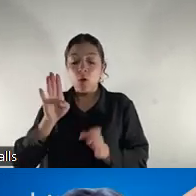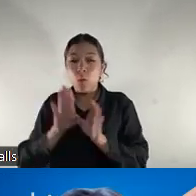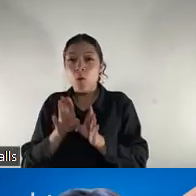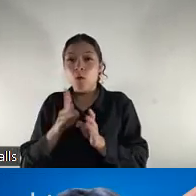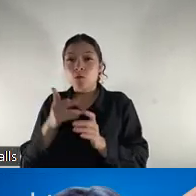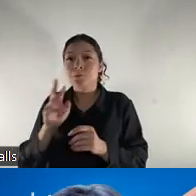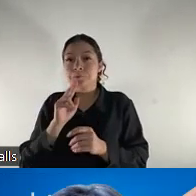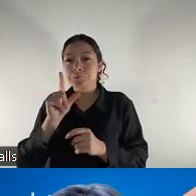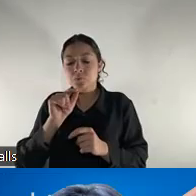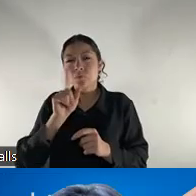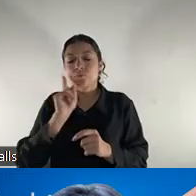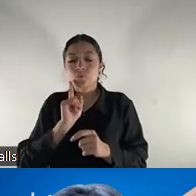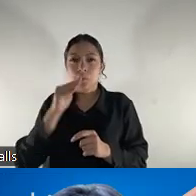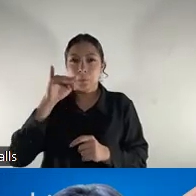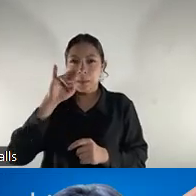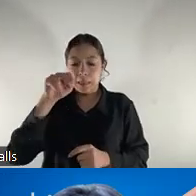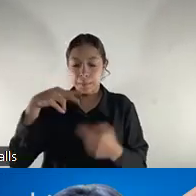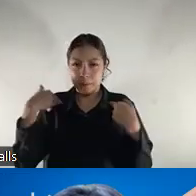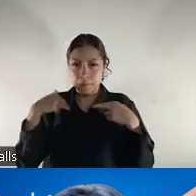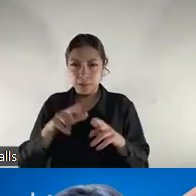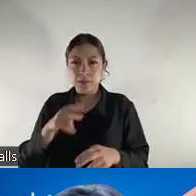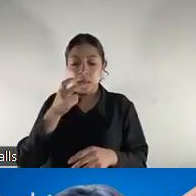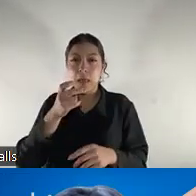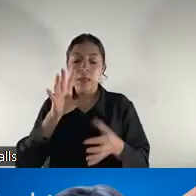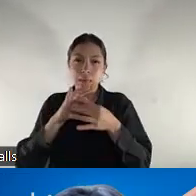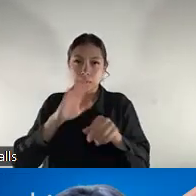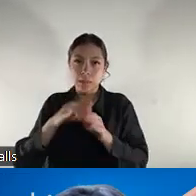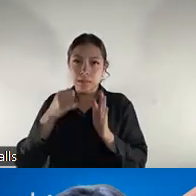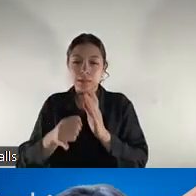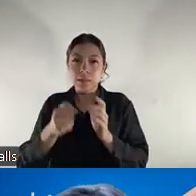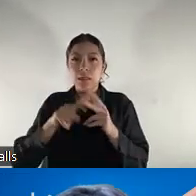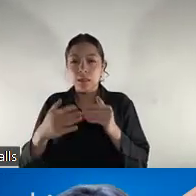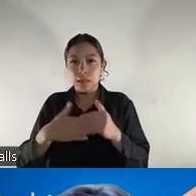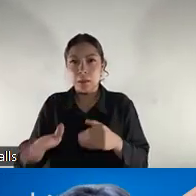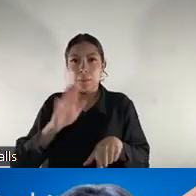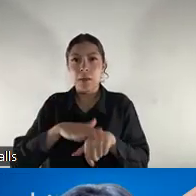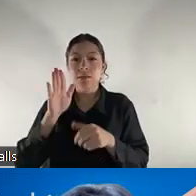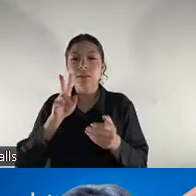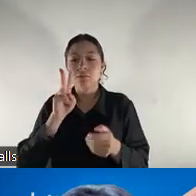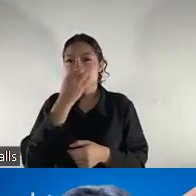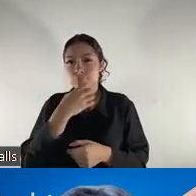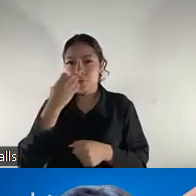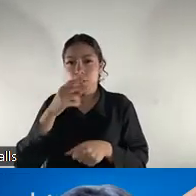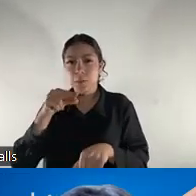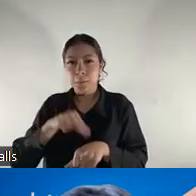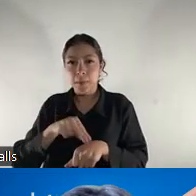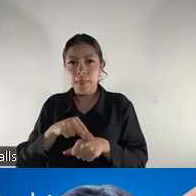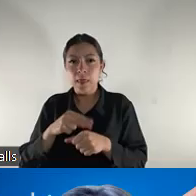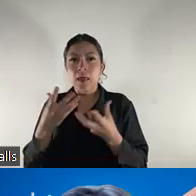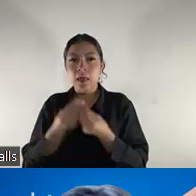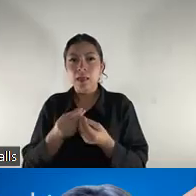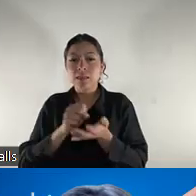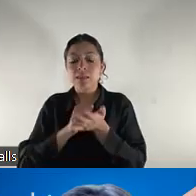maestra Miriam nos comentará este proceso, e inicia también una valoración médica con el servicio también